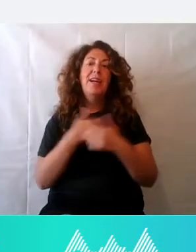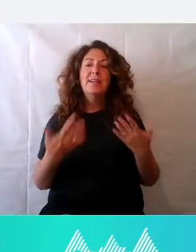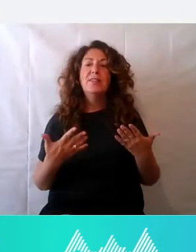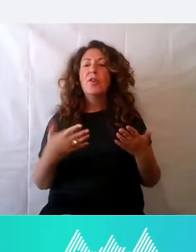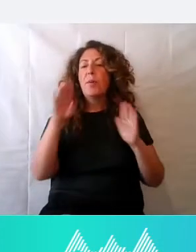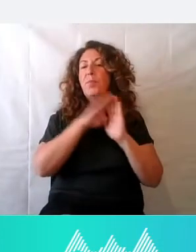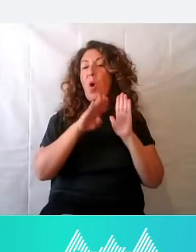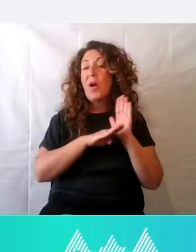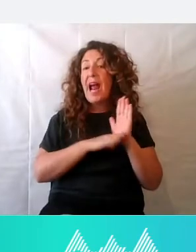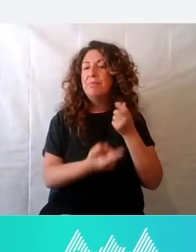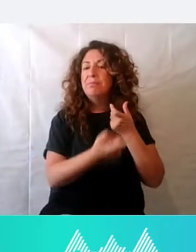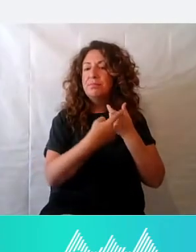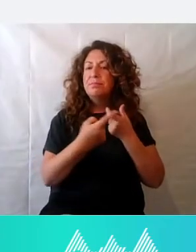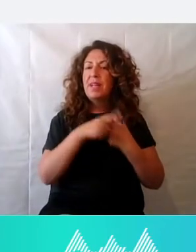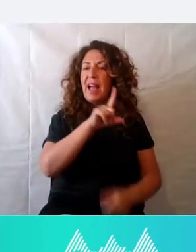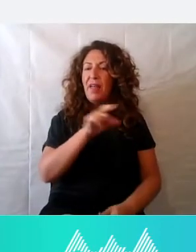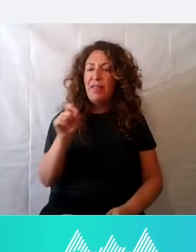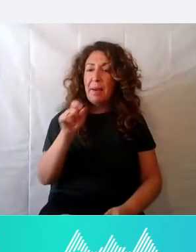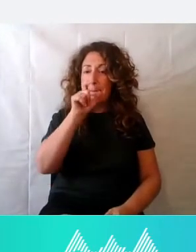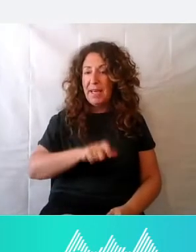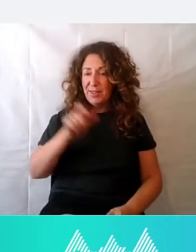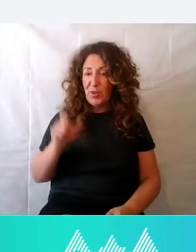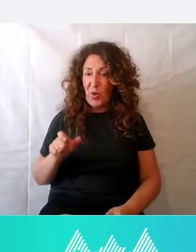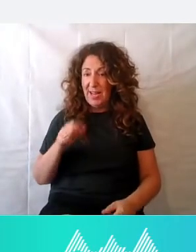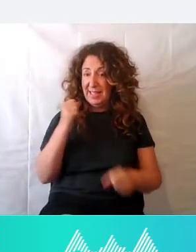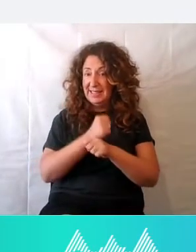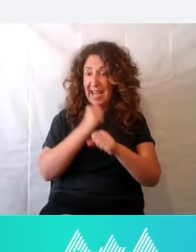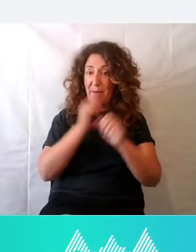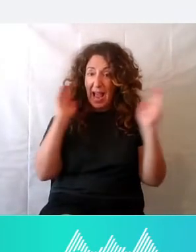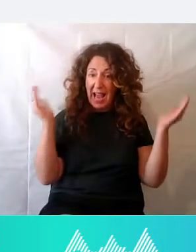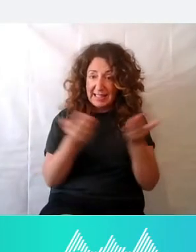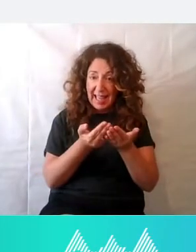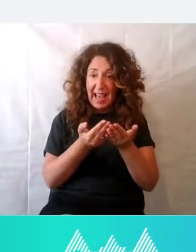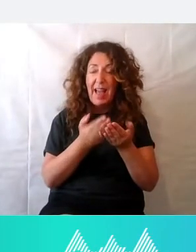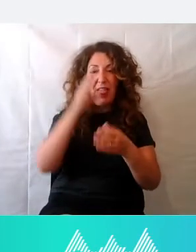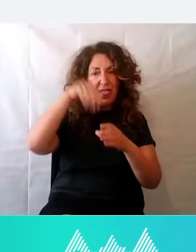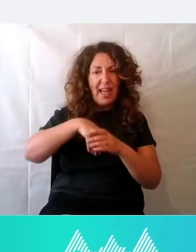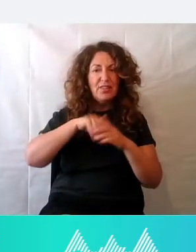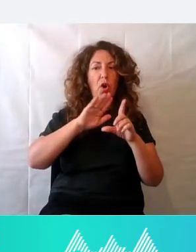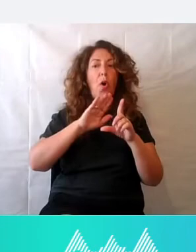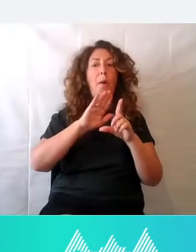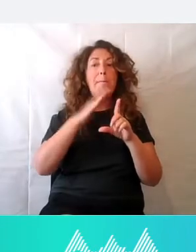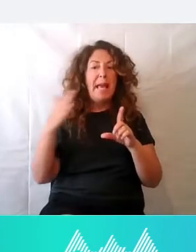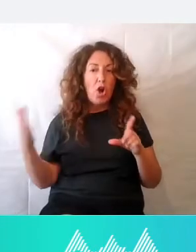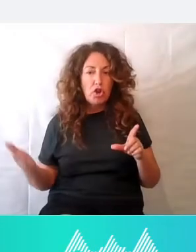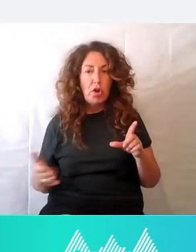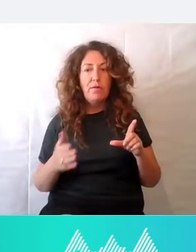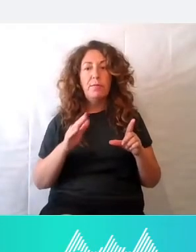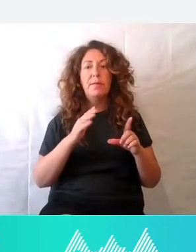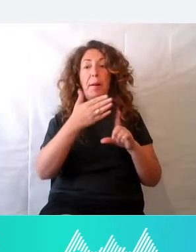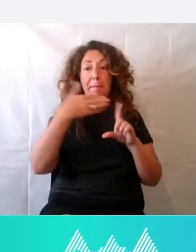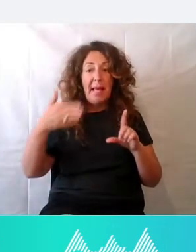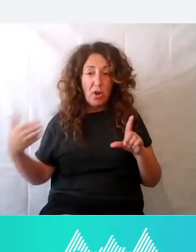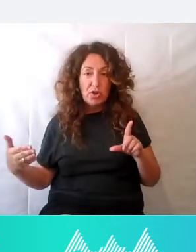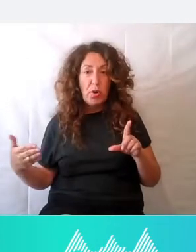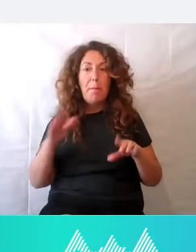100 personas con trastornos de espectro autista trabajando en microsoft y que están haciendo una labor increíble a la hora de testar código y trabajar